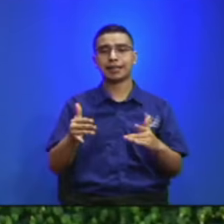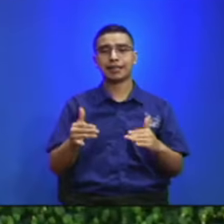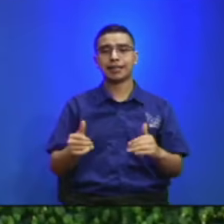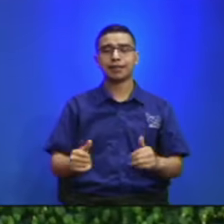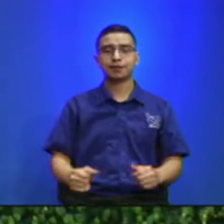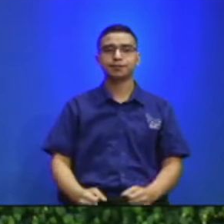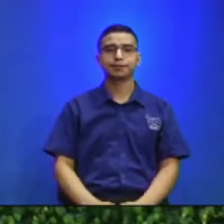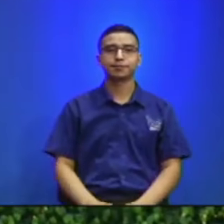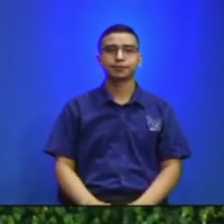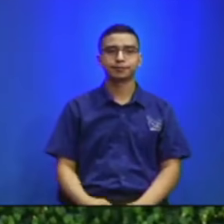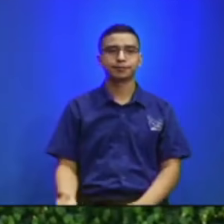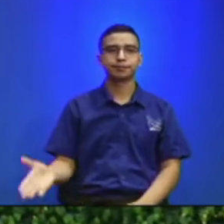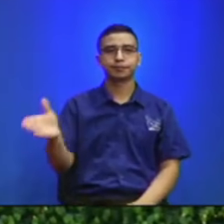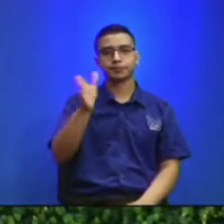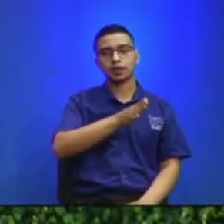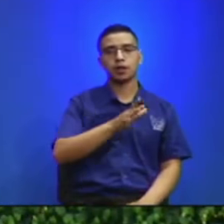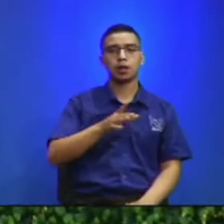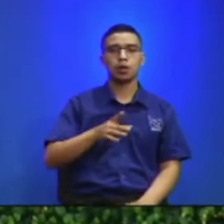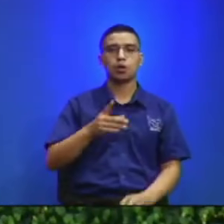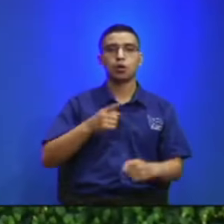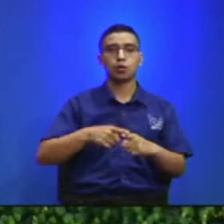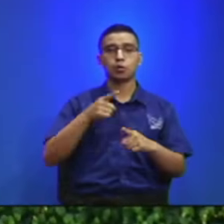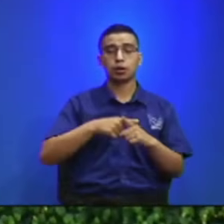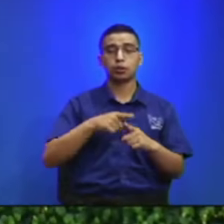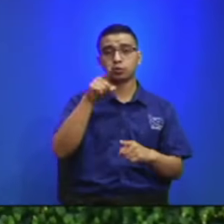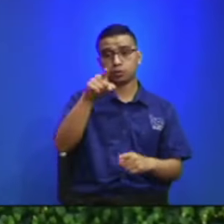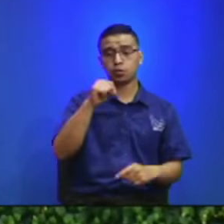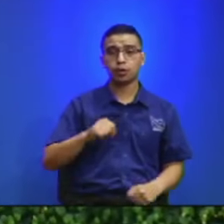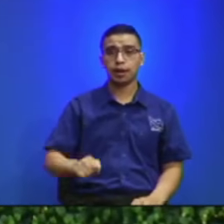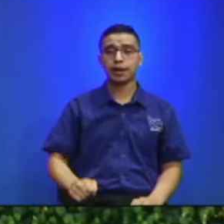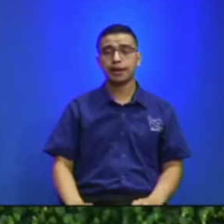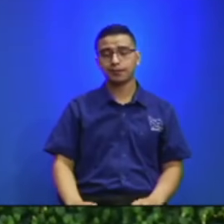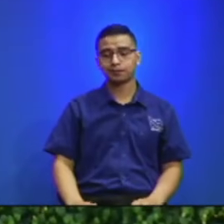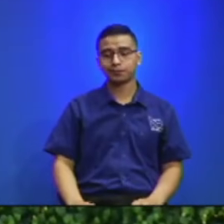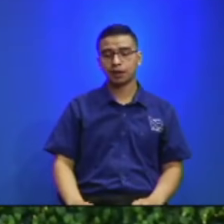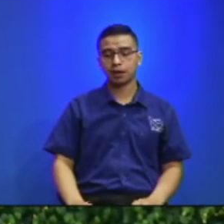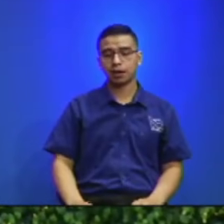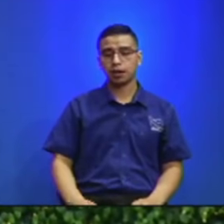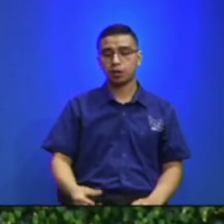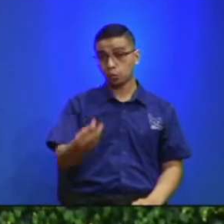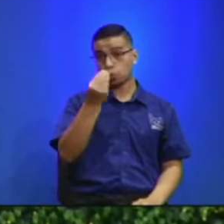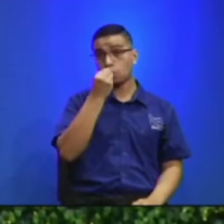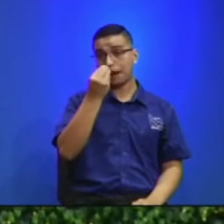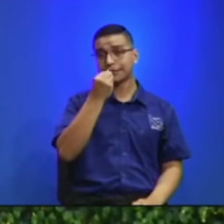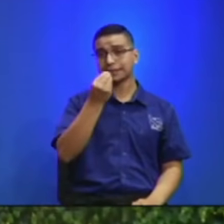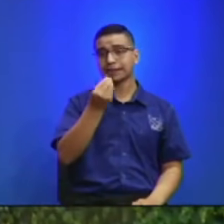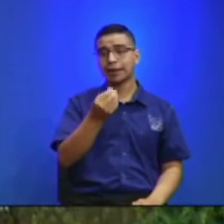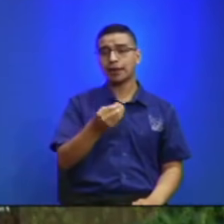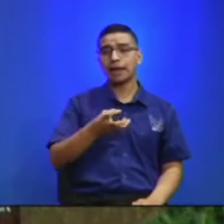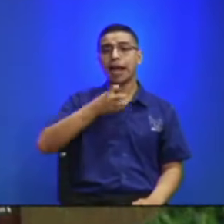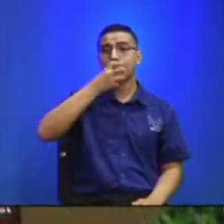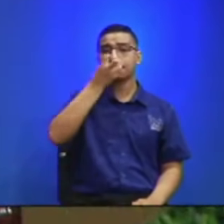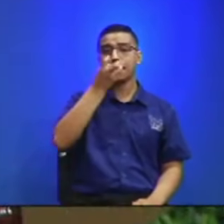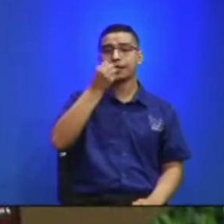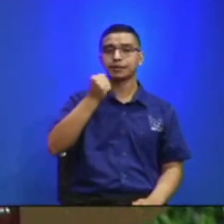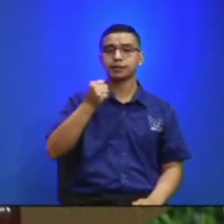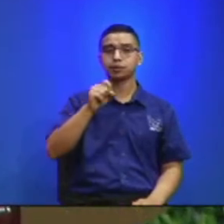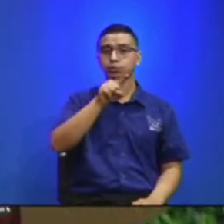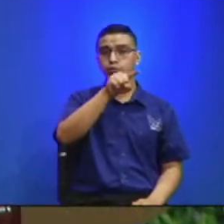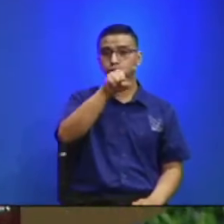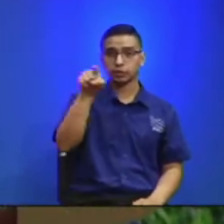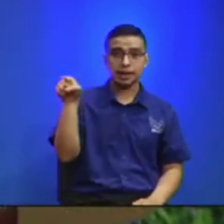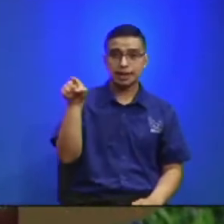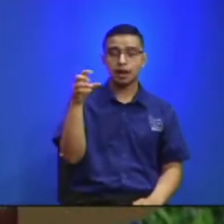recuerde porque usted lo va a tener que cortar con sus dientes y lo va a tener que